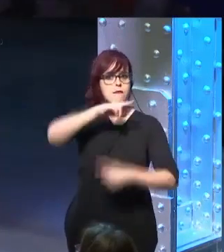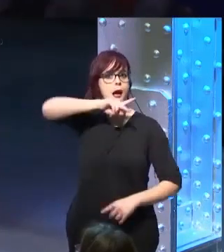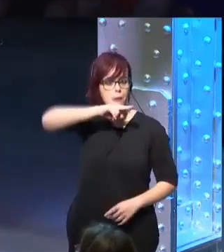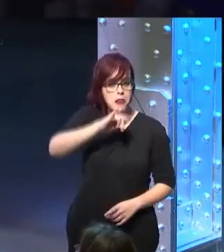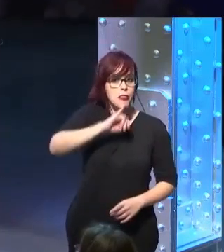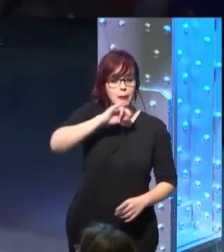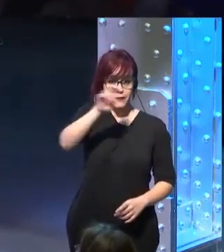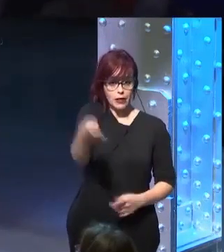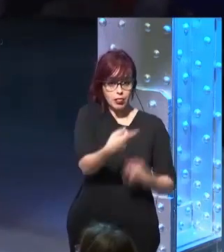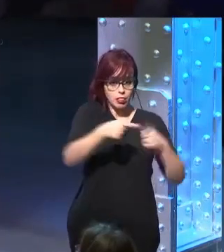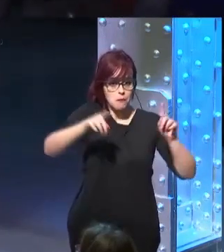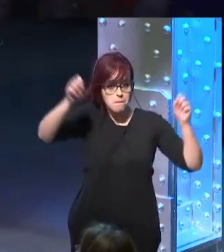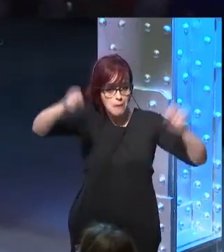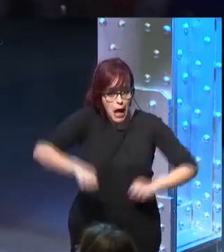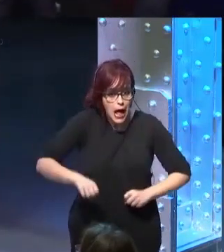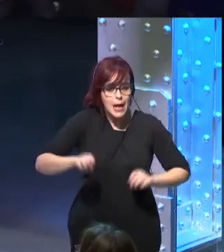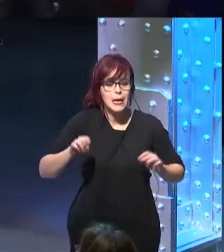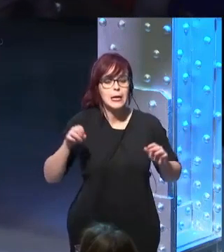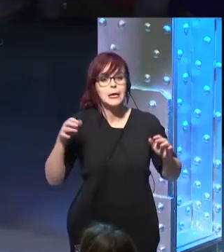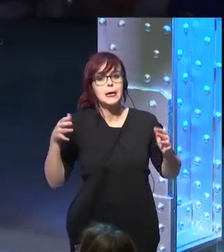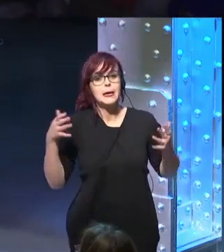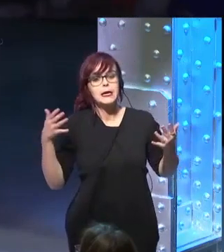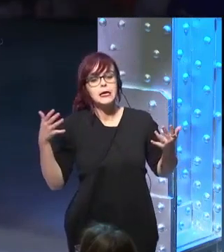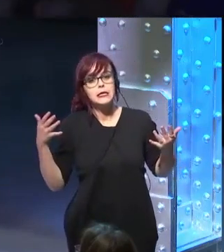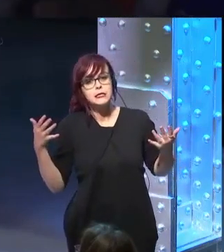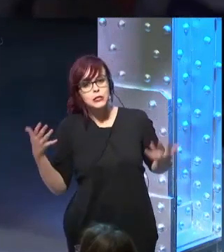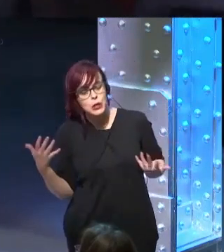hablar idiomas diferentes. Entonces,